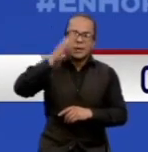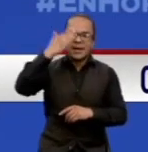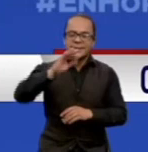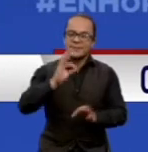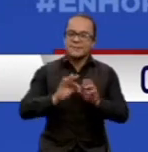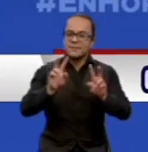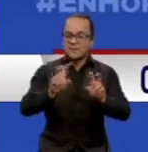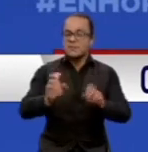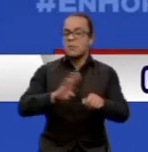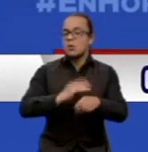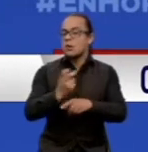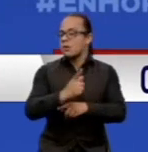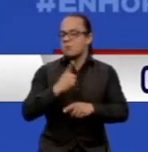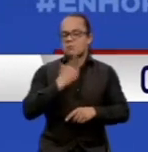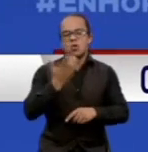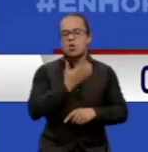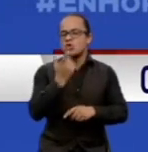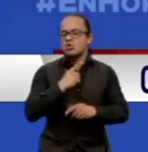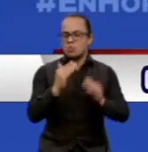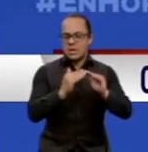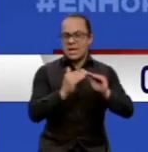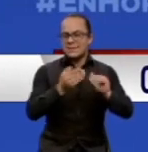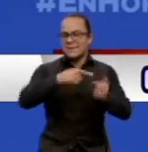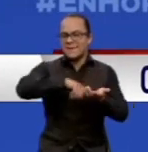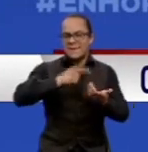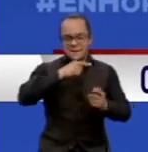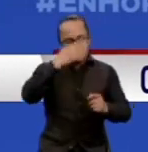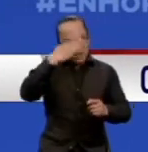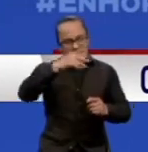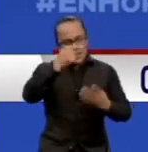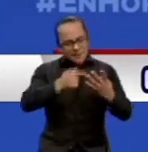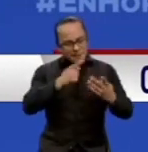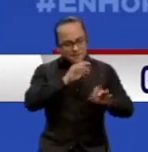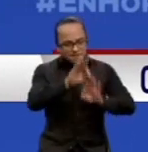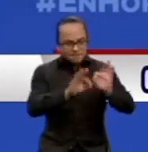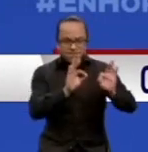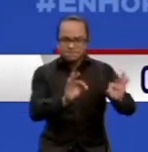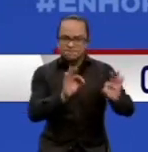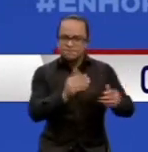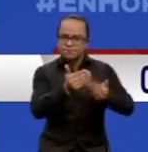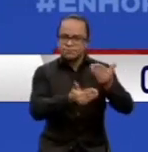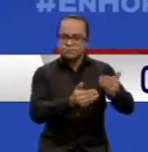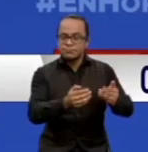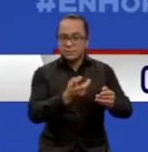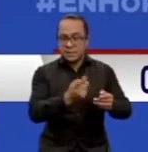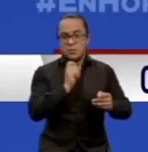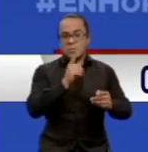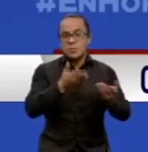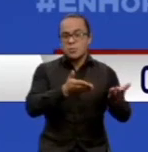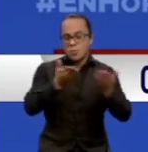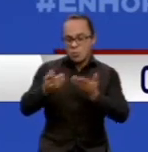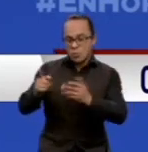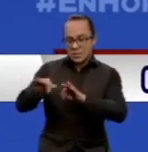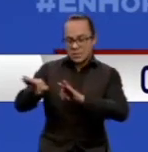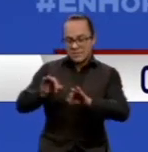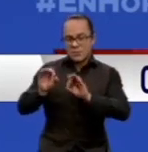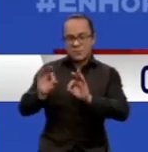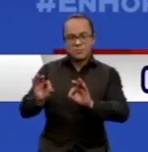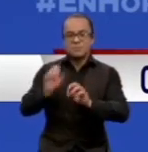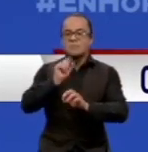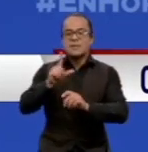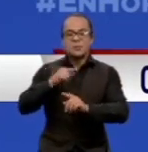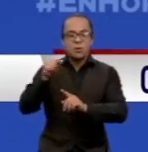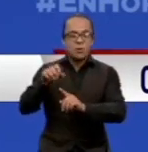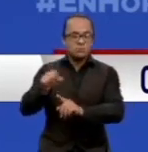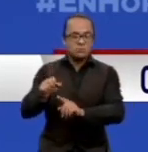porque lidiamos con cosas tan esenciales que no las dejamos a la deriva, que eso es lo que hace falta en la empresa. Cuando tú ves que alguna